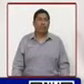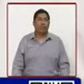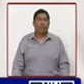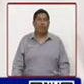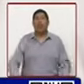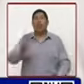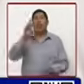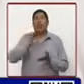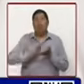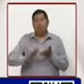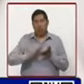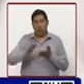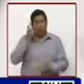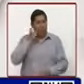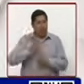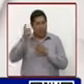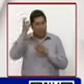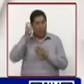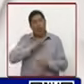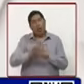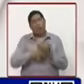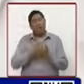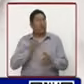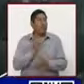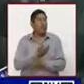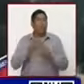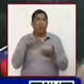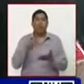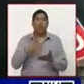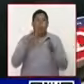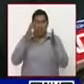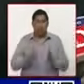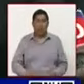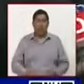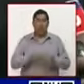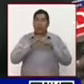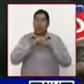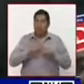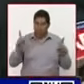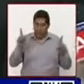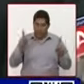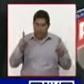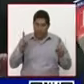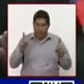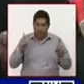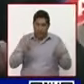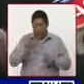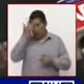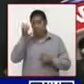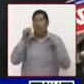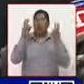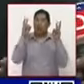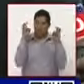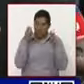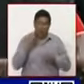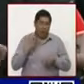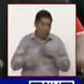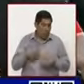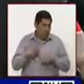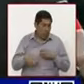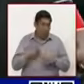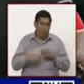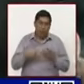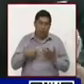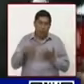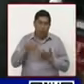No vamos a permitir que se afecte a todos nuestros estudiantes, sin excepción alguno, por el caso de problemas que son